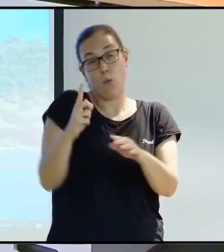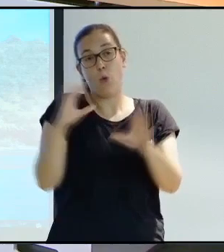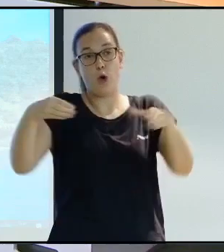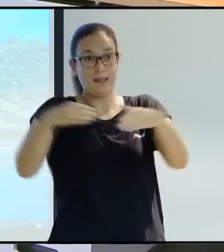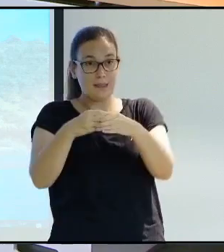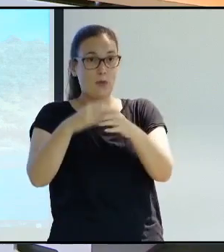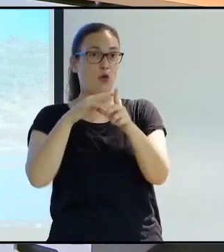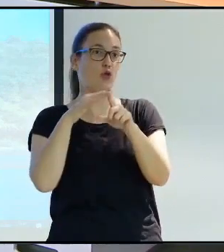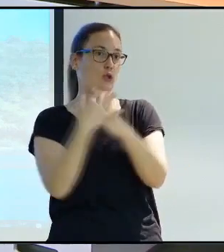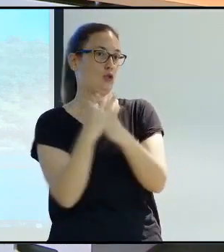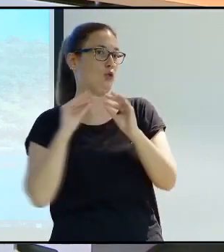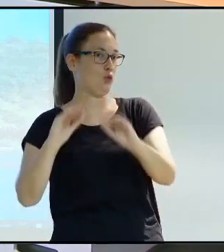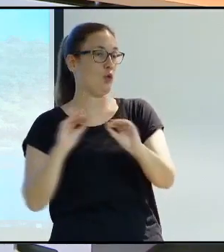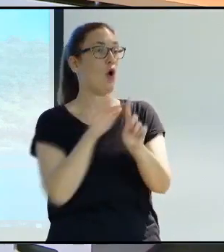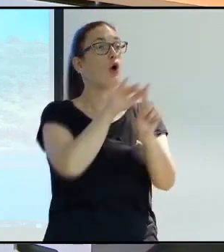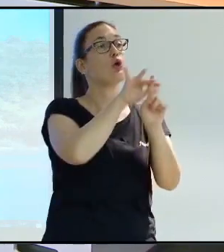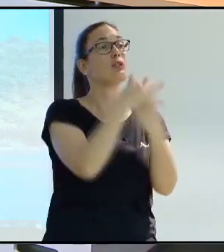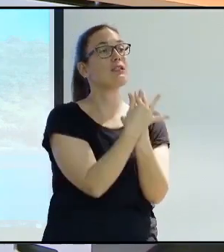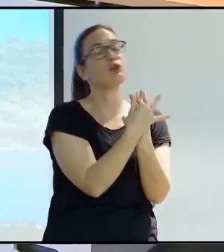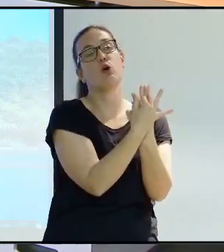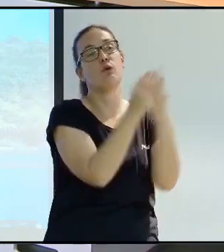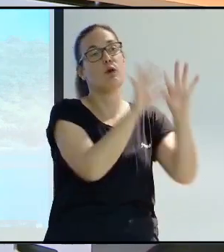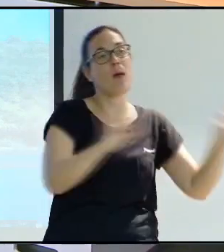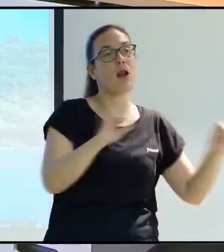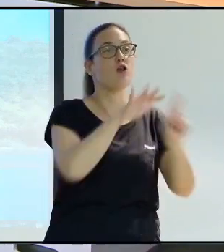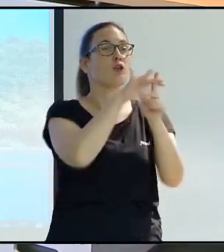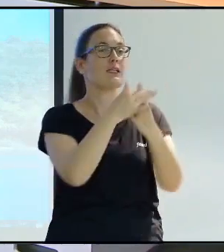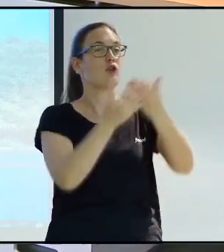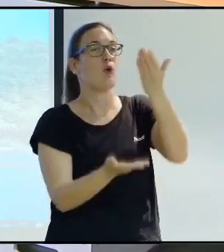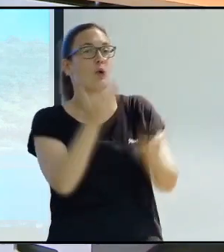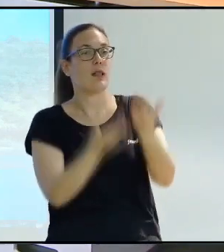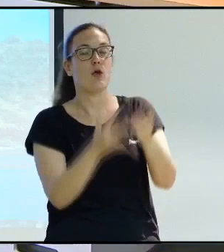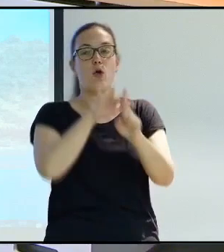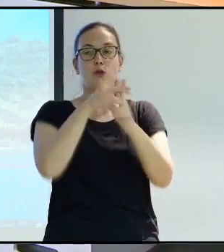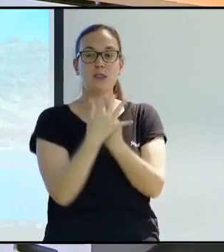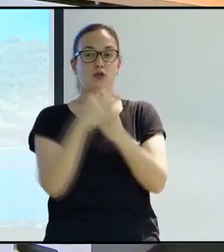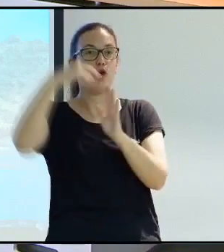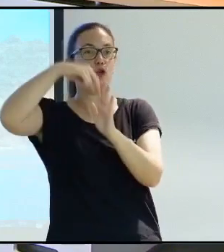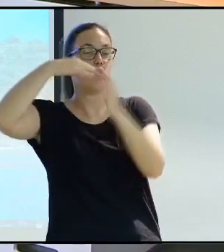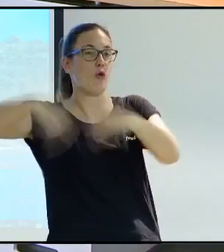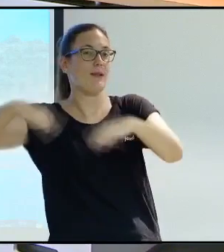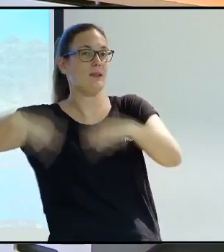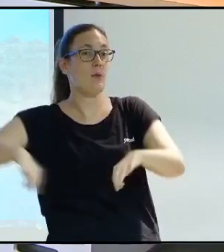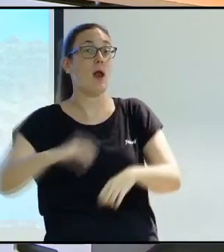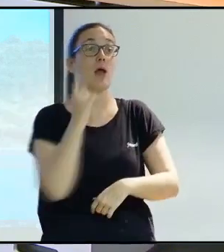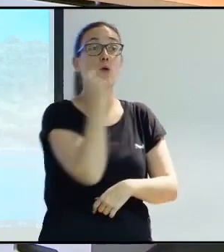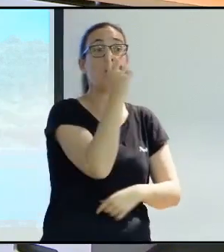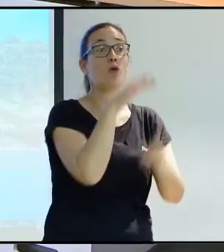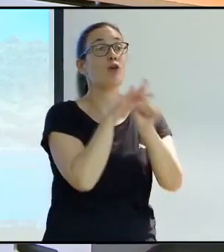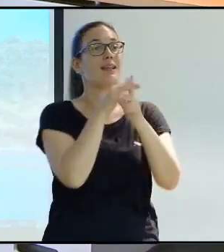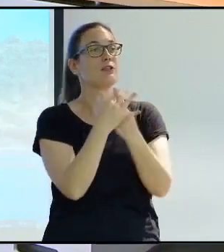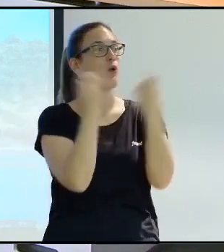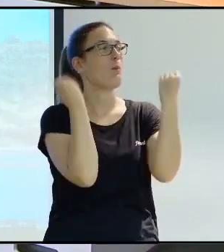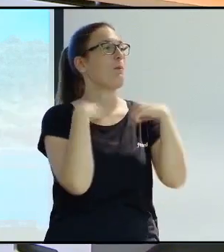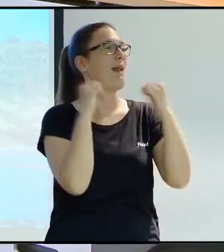los contextos es el normativo, el jurídico, el formal, pero otro es el de índole práctica. Podemos entender ese